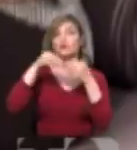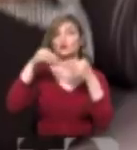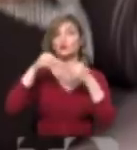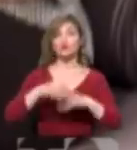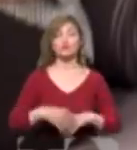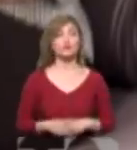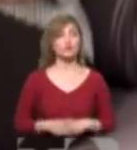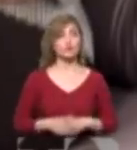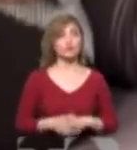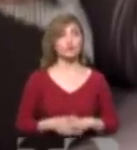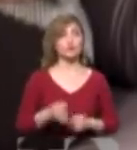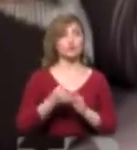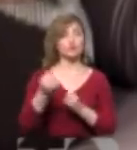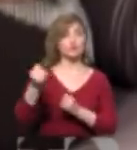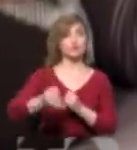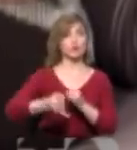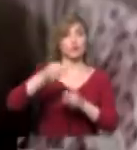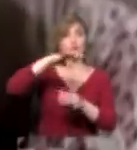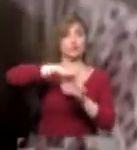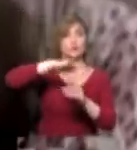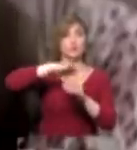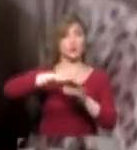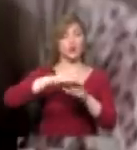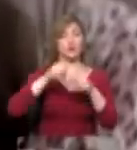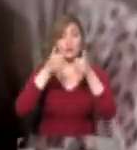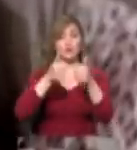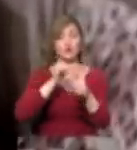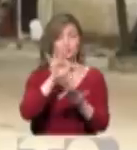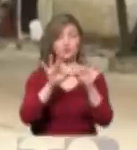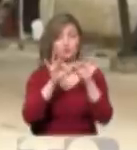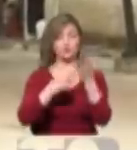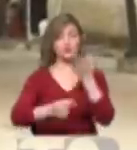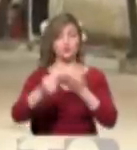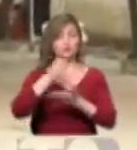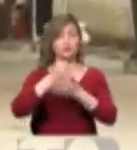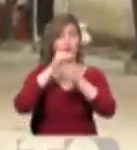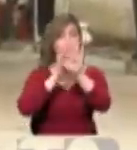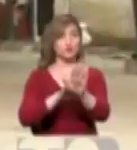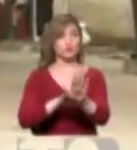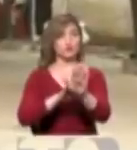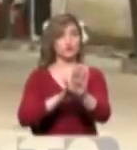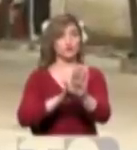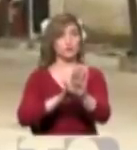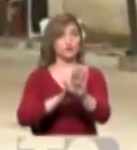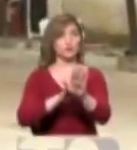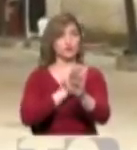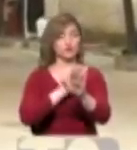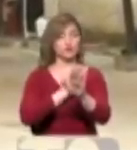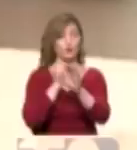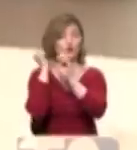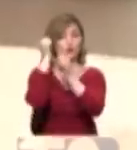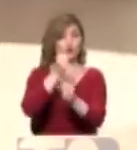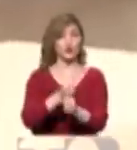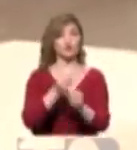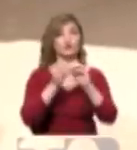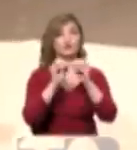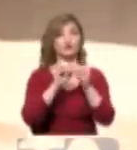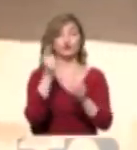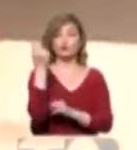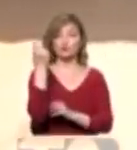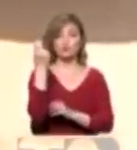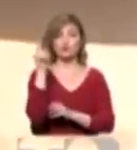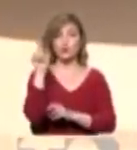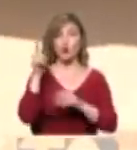$3,863. Salazar en las últimas elecciones fue candidato a la prefectura del Guayas, apadrinado por el partido político que él mismo fundó. La central